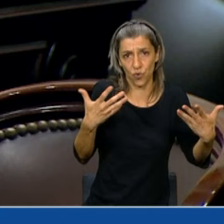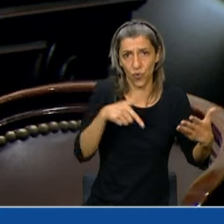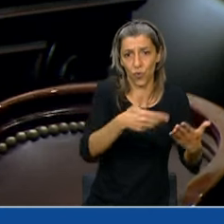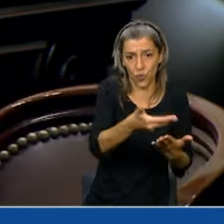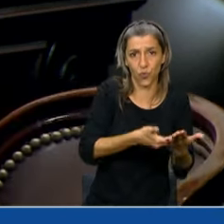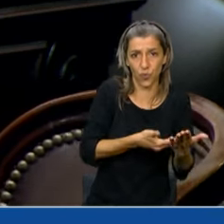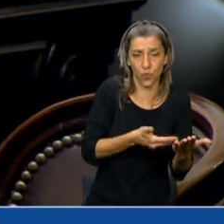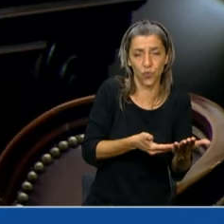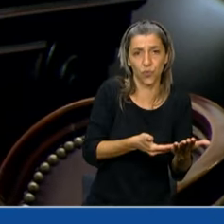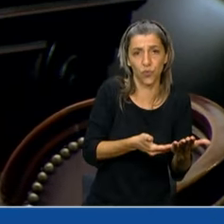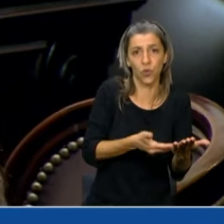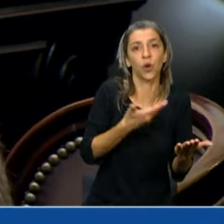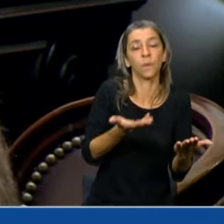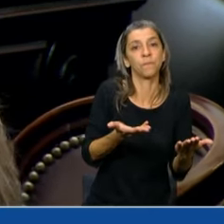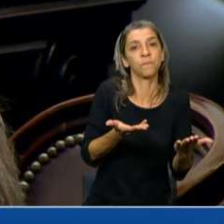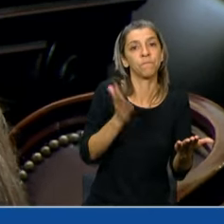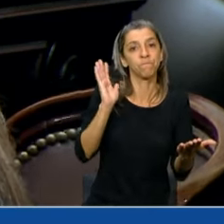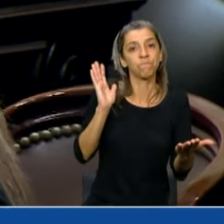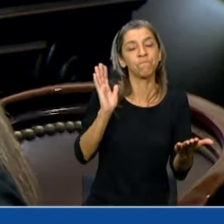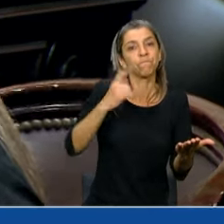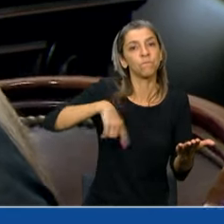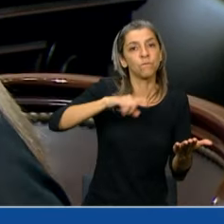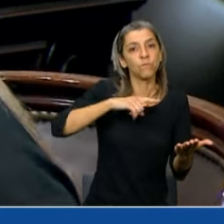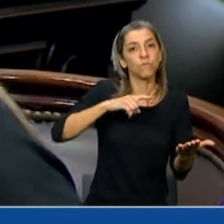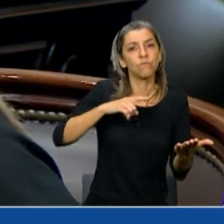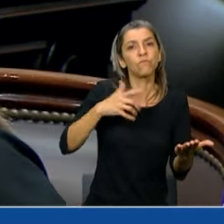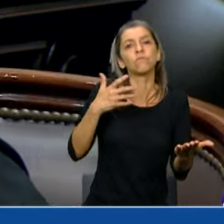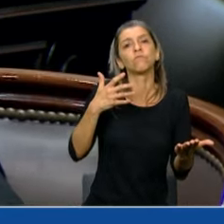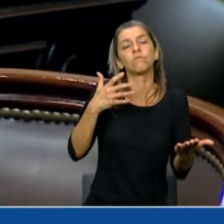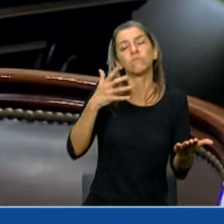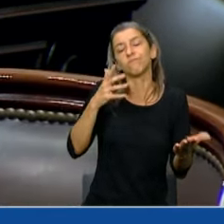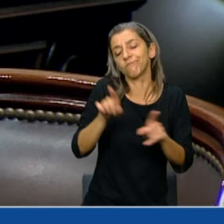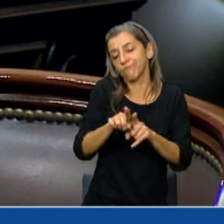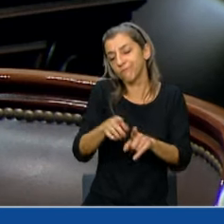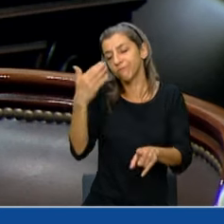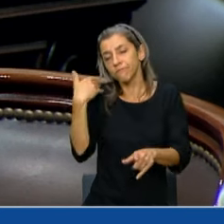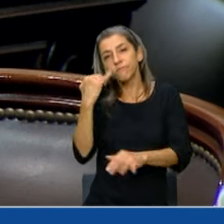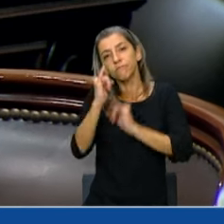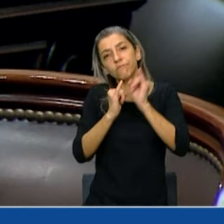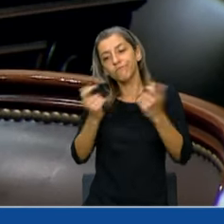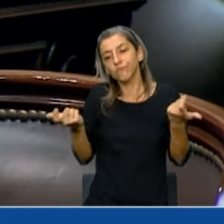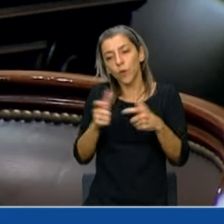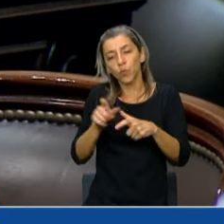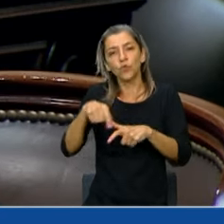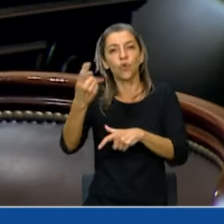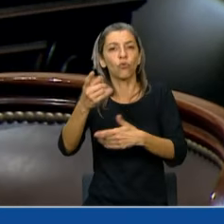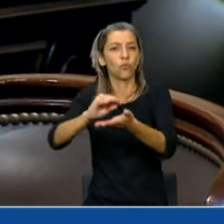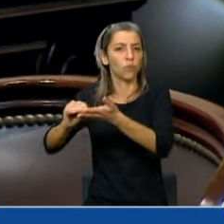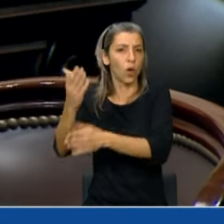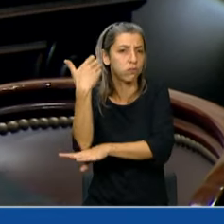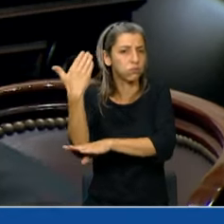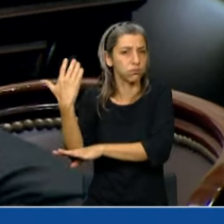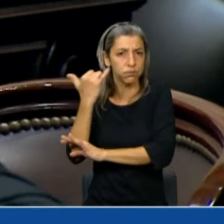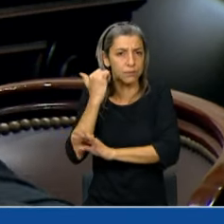eh Y es presumible exactamente como se dijo en la comisión y como lo manifestó algún diputado preopinante